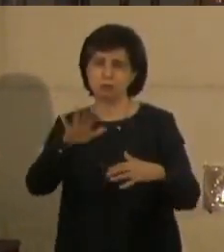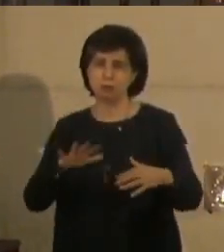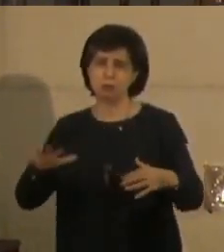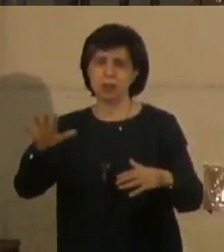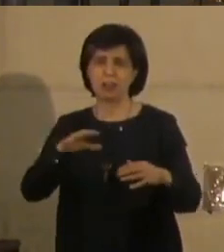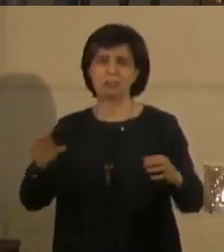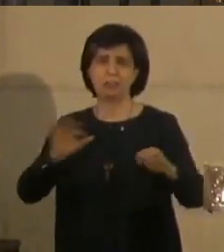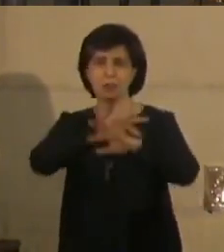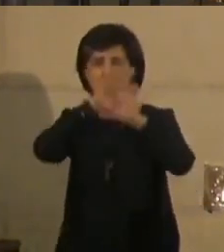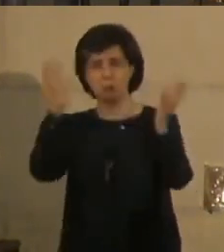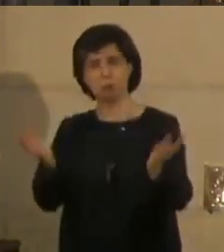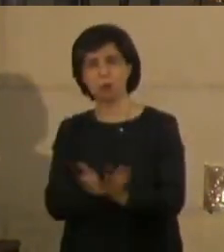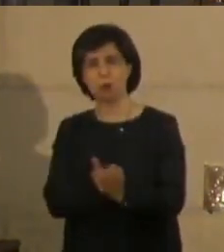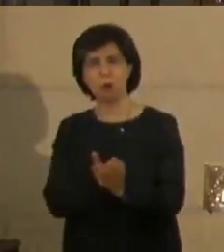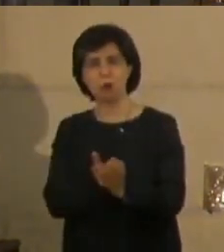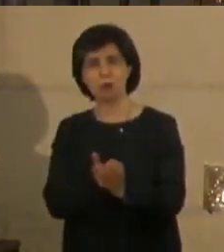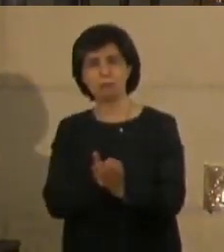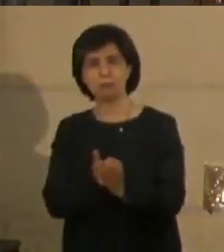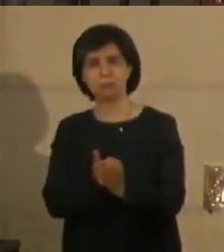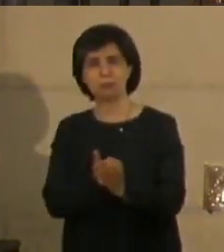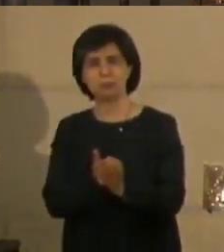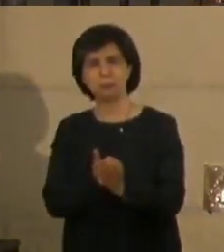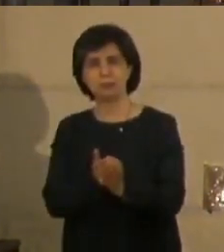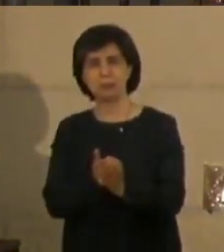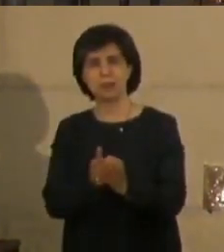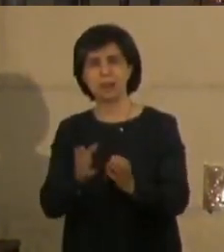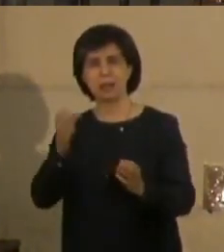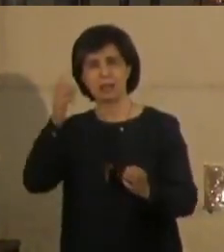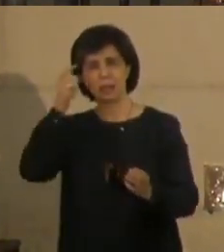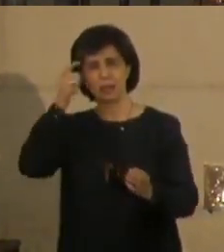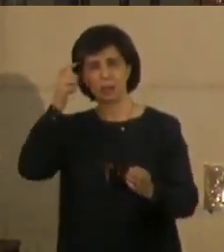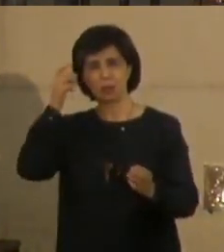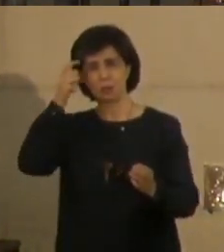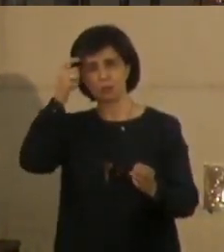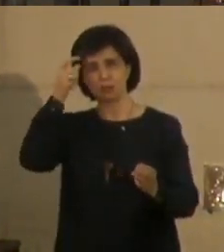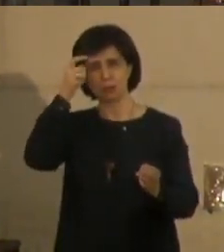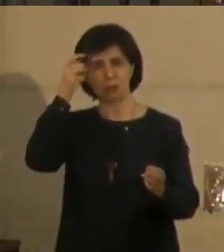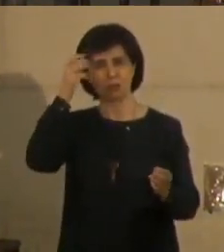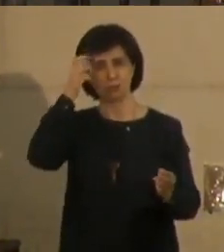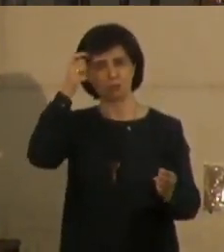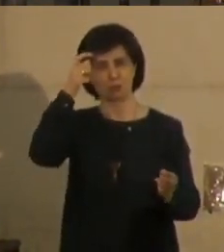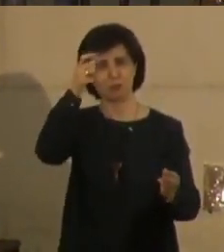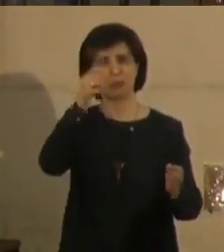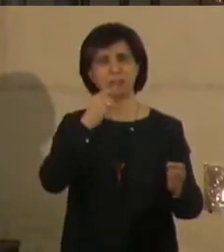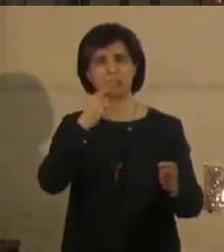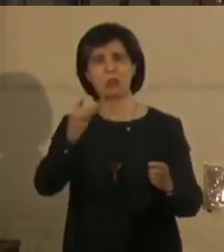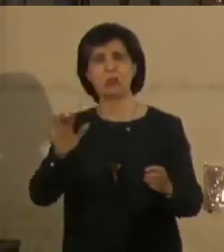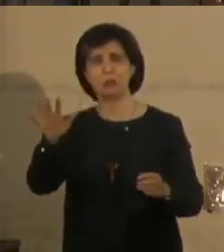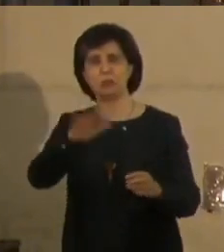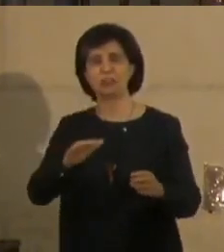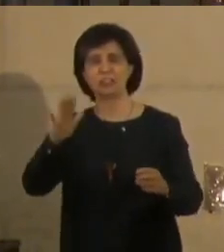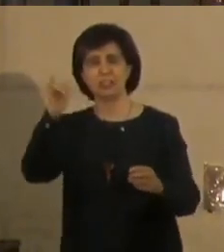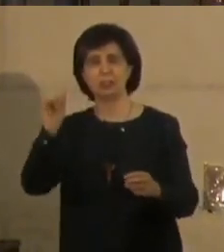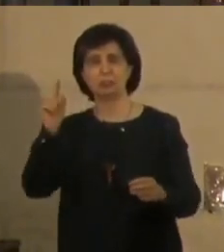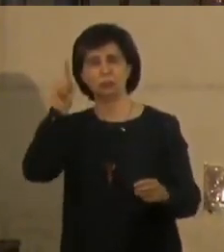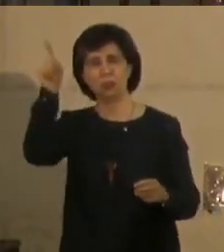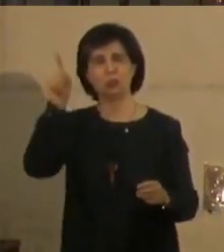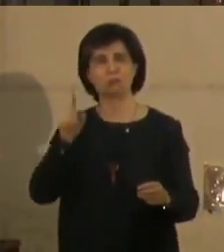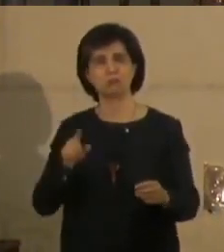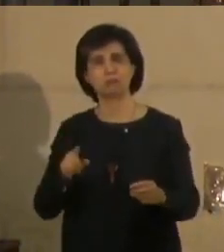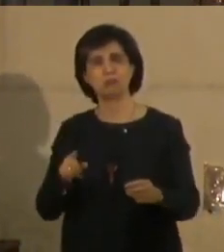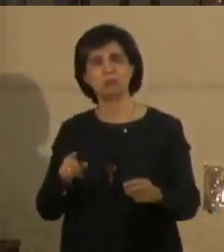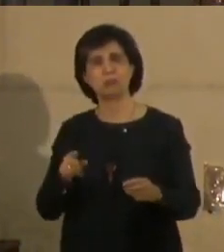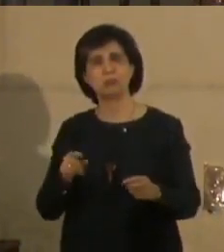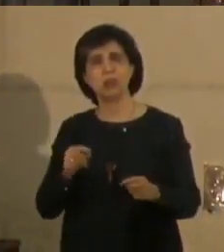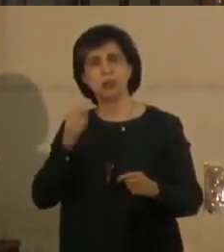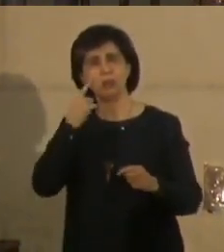tierra. Porque han de decir las naciones, ¿dónde está tu Dios? Pues, queridos hermanos, lo